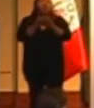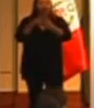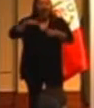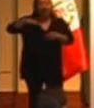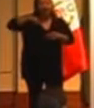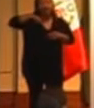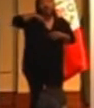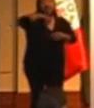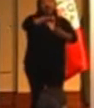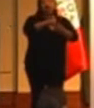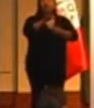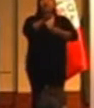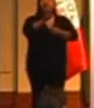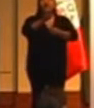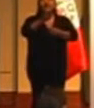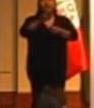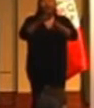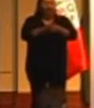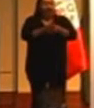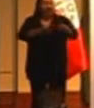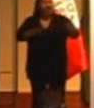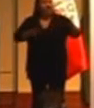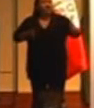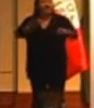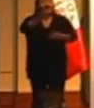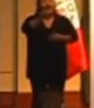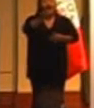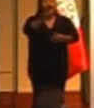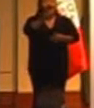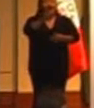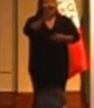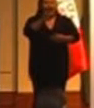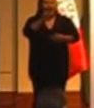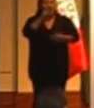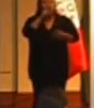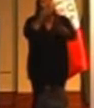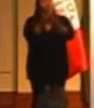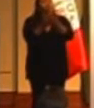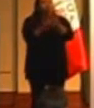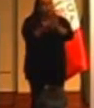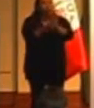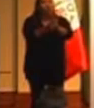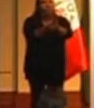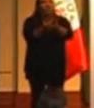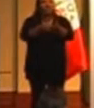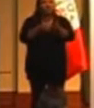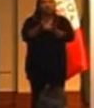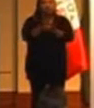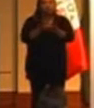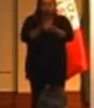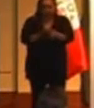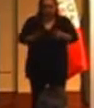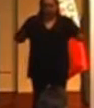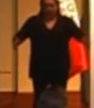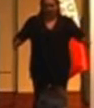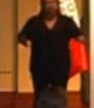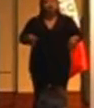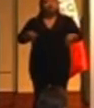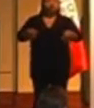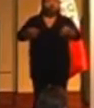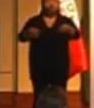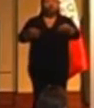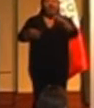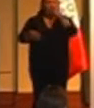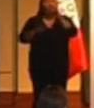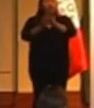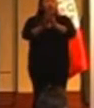por las veredas anchas del arco, que son una muestra de lo que debe ser la ciudad y hacia eso vamos, y